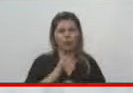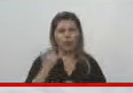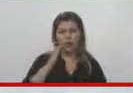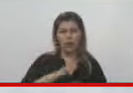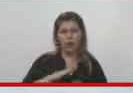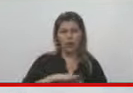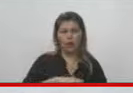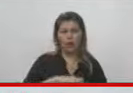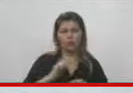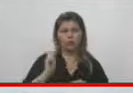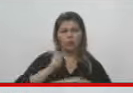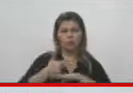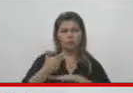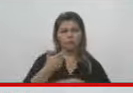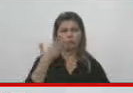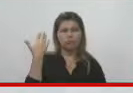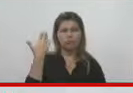como miembro informante.